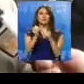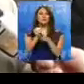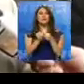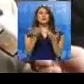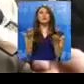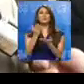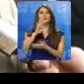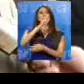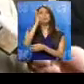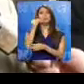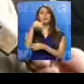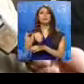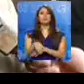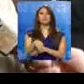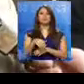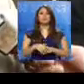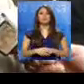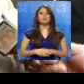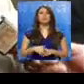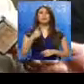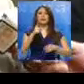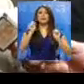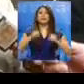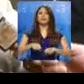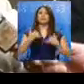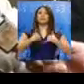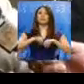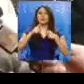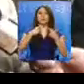de UNASUR y en donde actuará cuando los